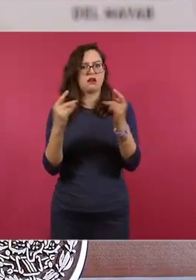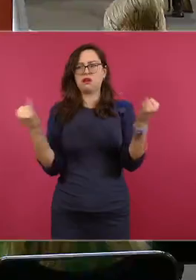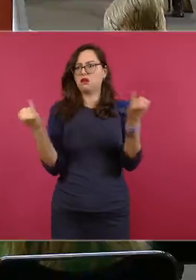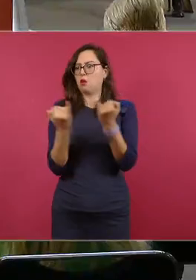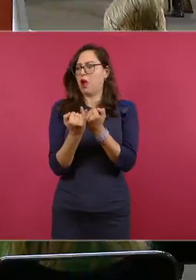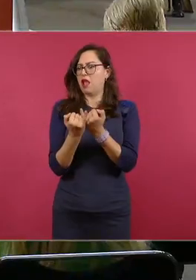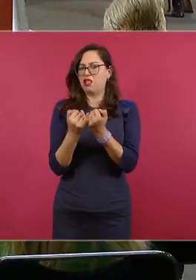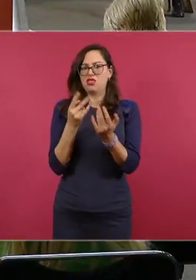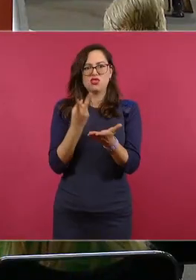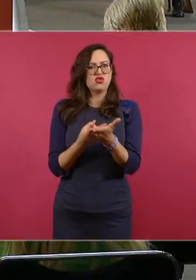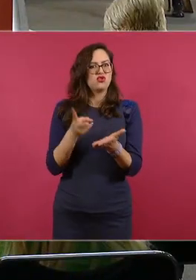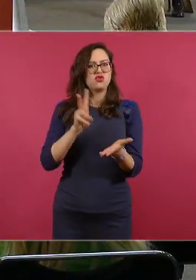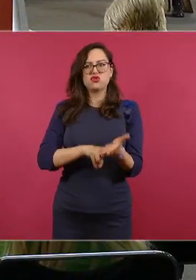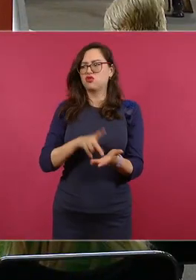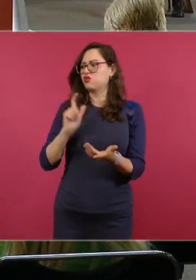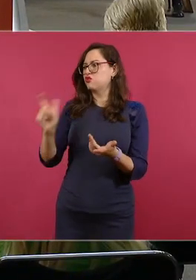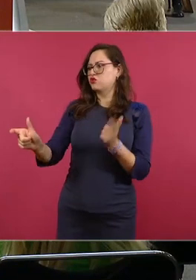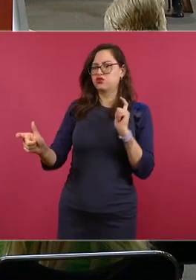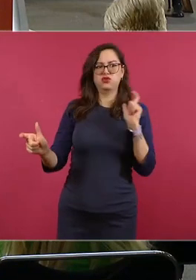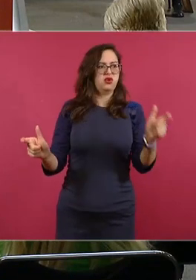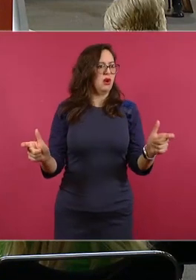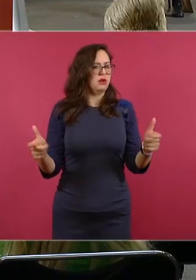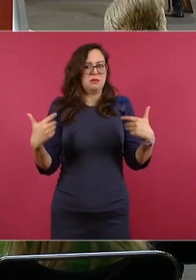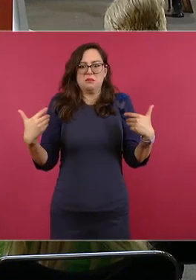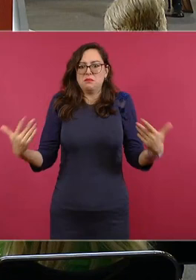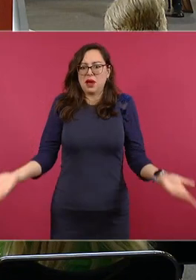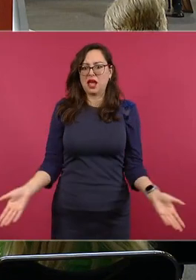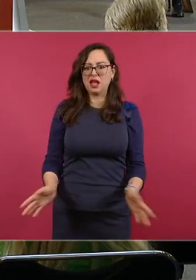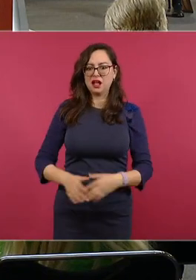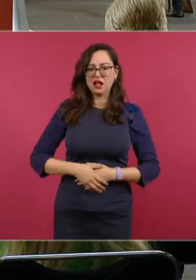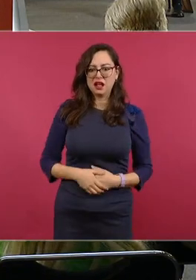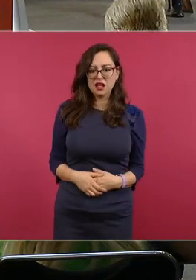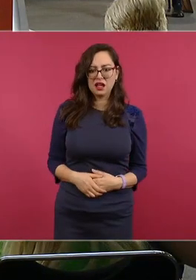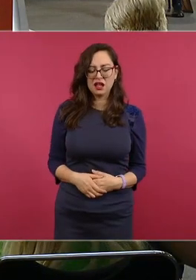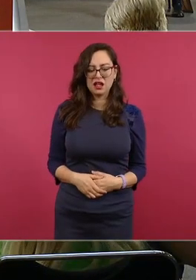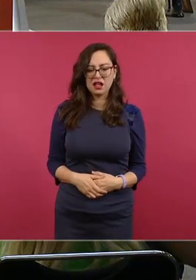qué está la subsecretaría,